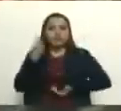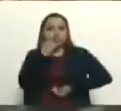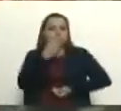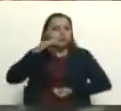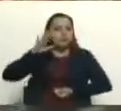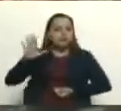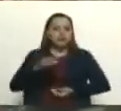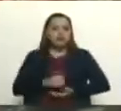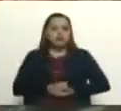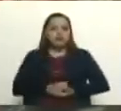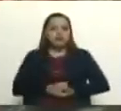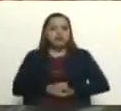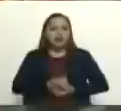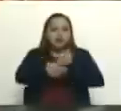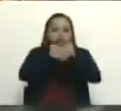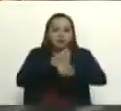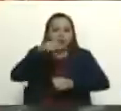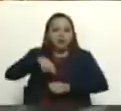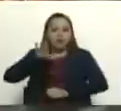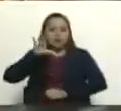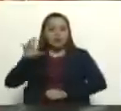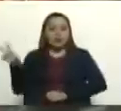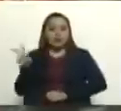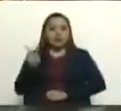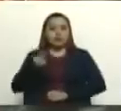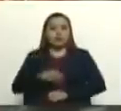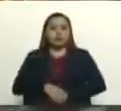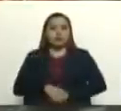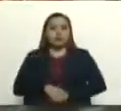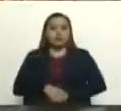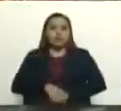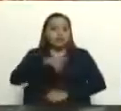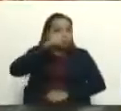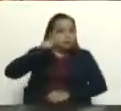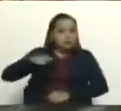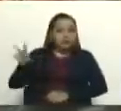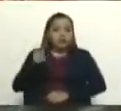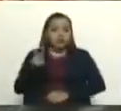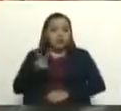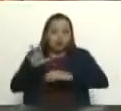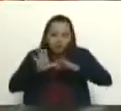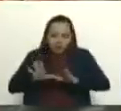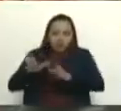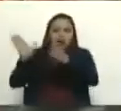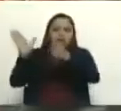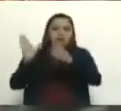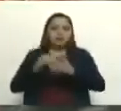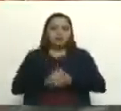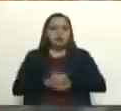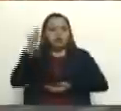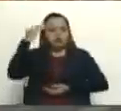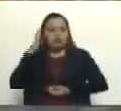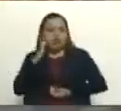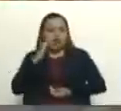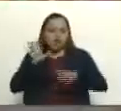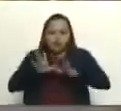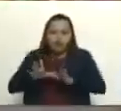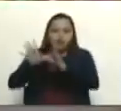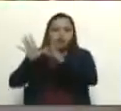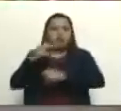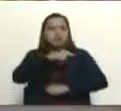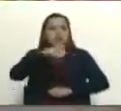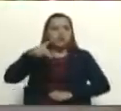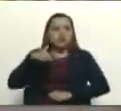compromiso y el amor por esta patria, por Venezuela y por su pueblo. Vuela alto, Tibi, vuela alto, muy alto, que